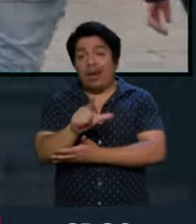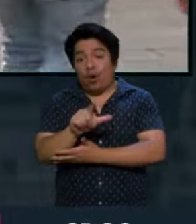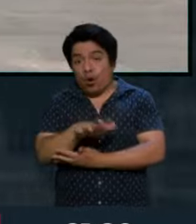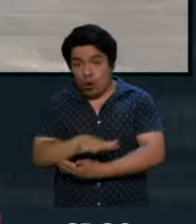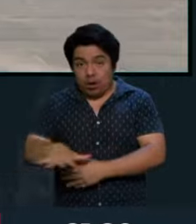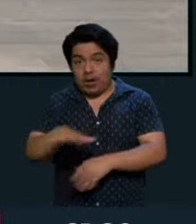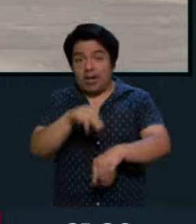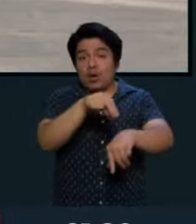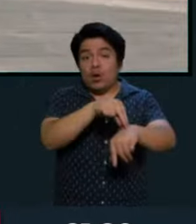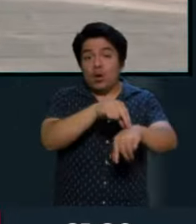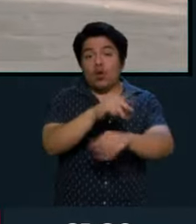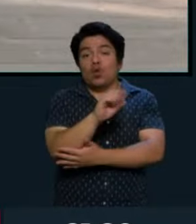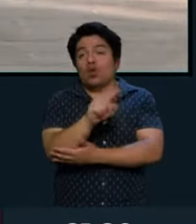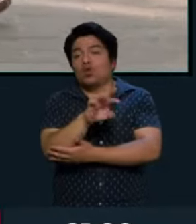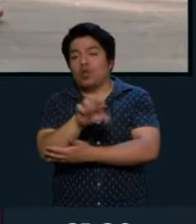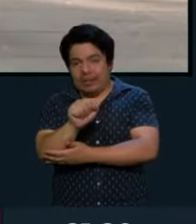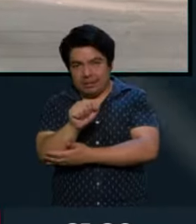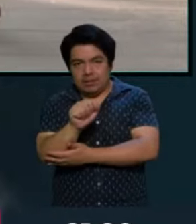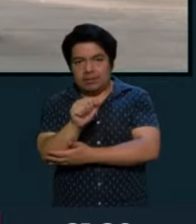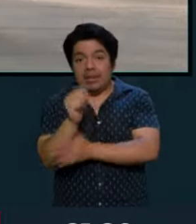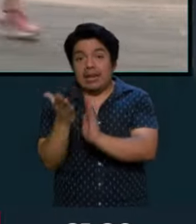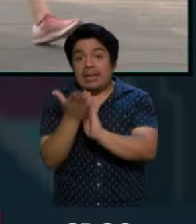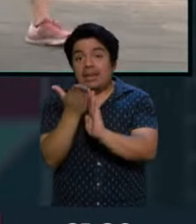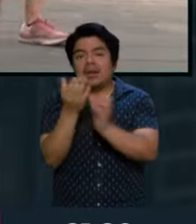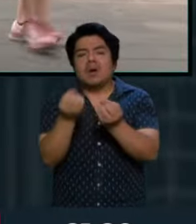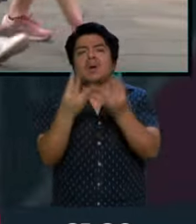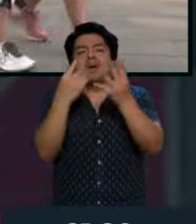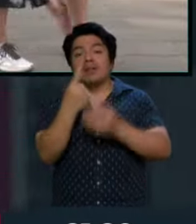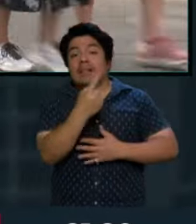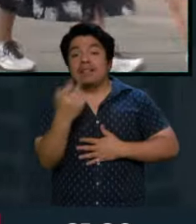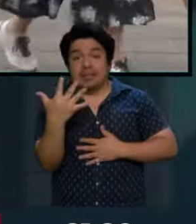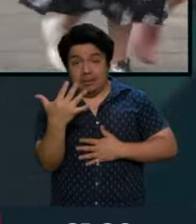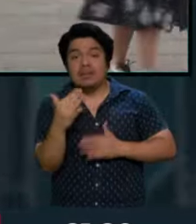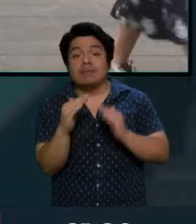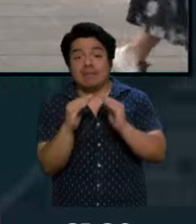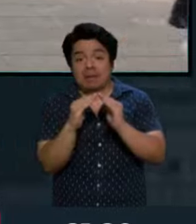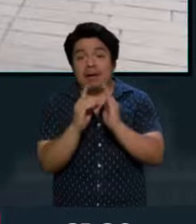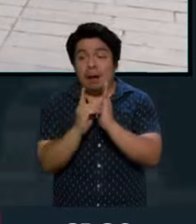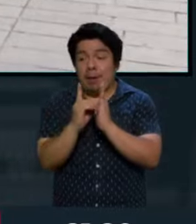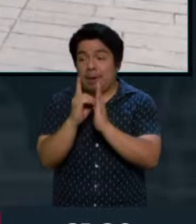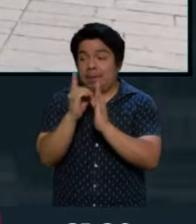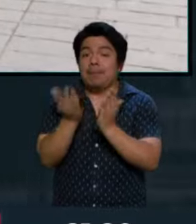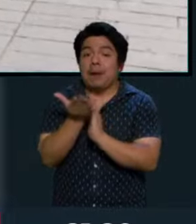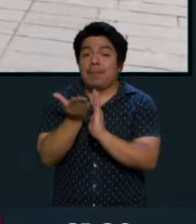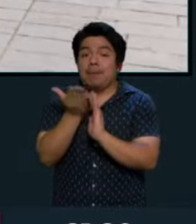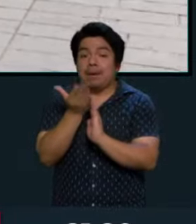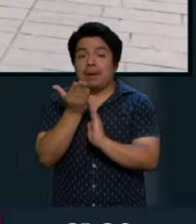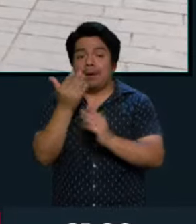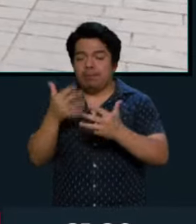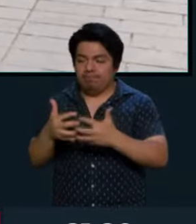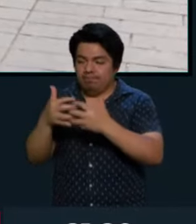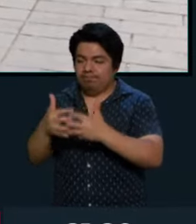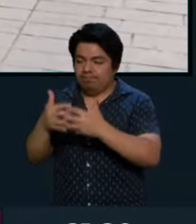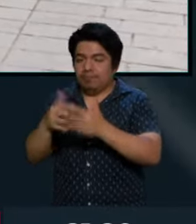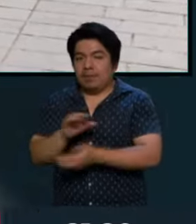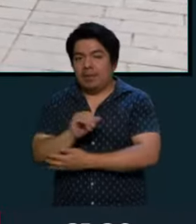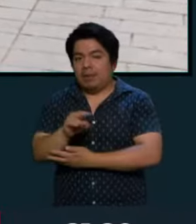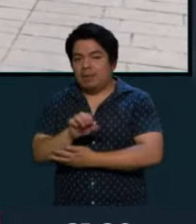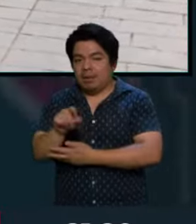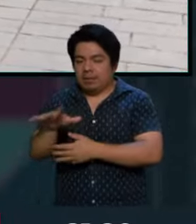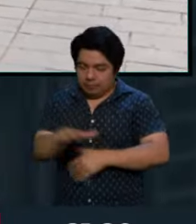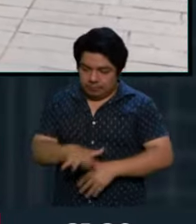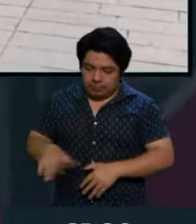construir 150 viviendas. Okay. A partir de recursos que serán aportados por la empresa pública Servimet, en un predio que también